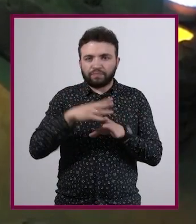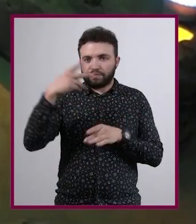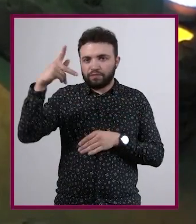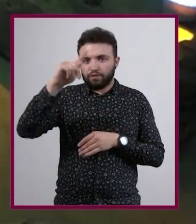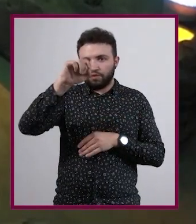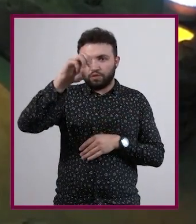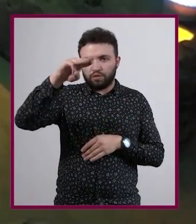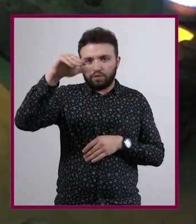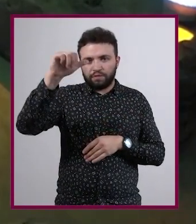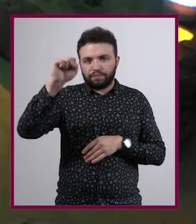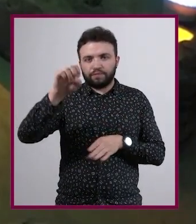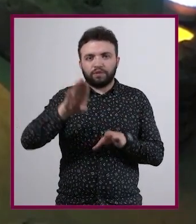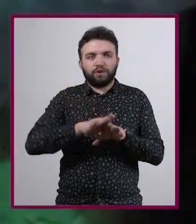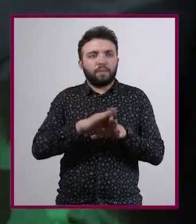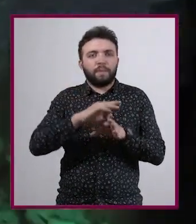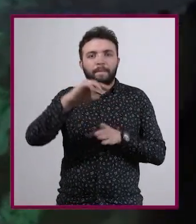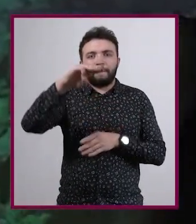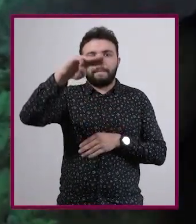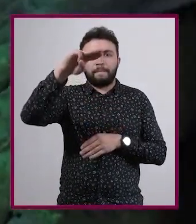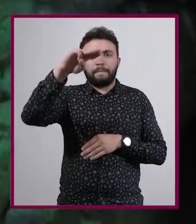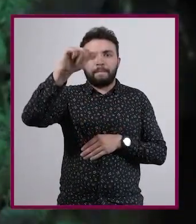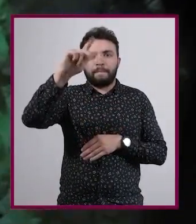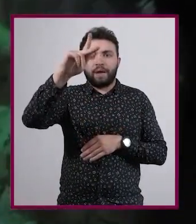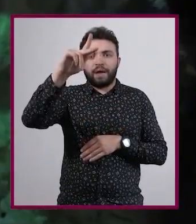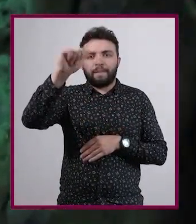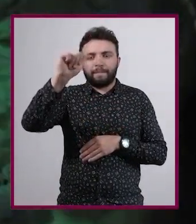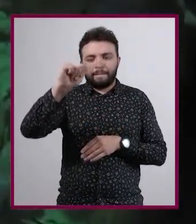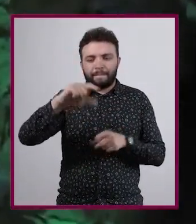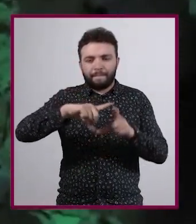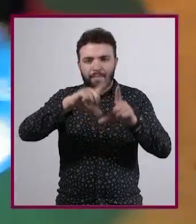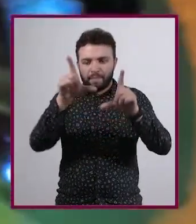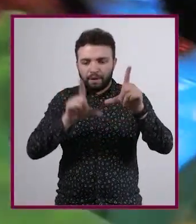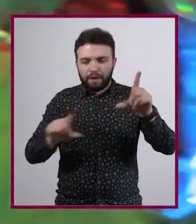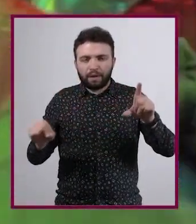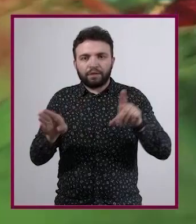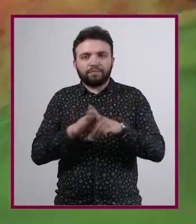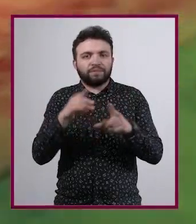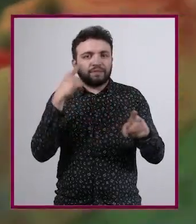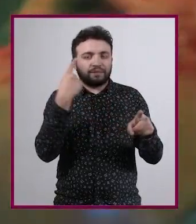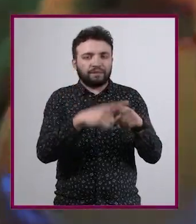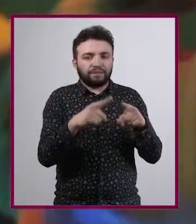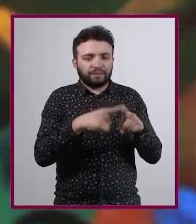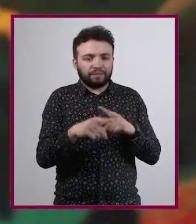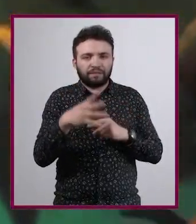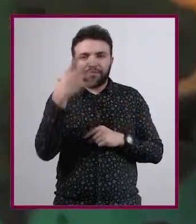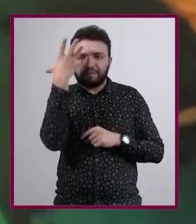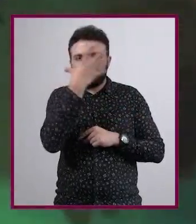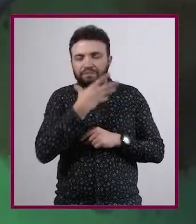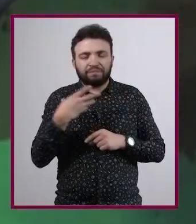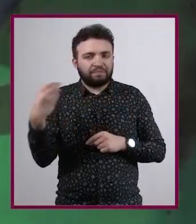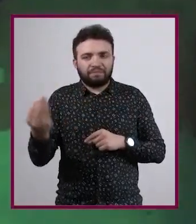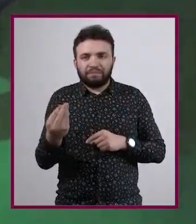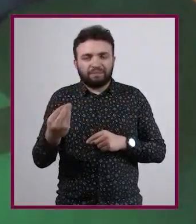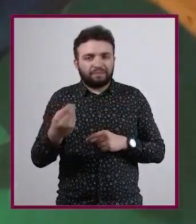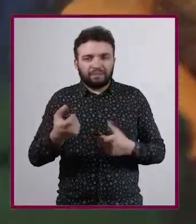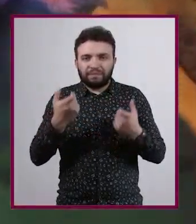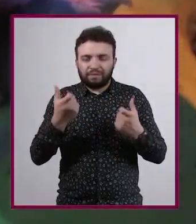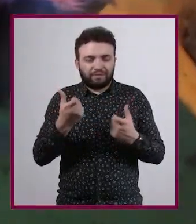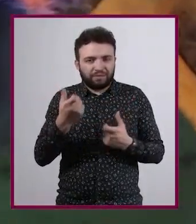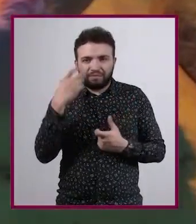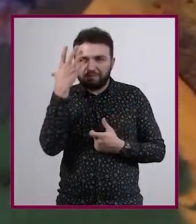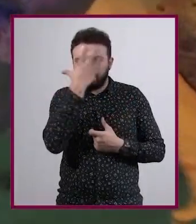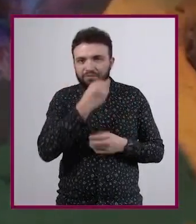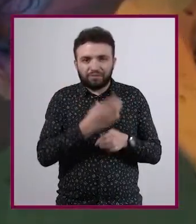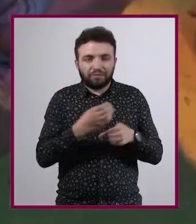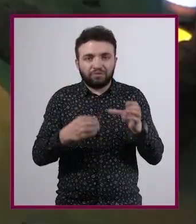Jefferson los mapas de las riquezas naturales de nuestro continente. Y no hay que